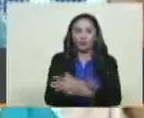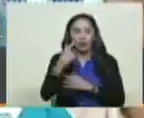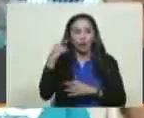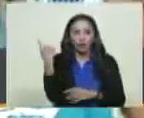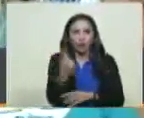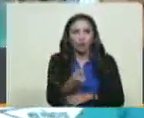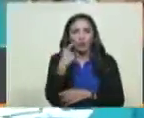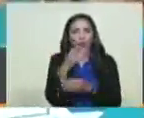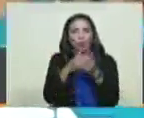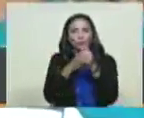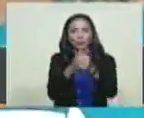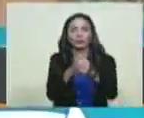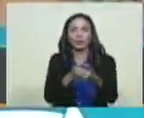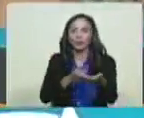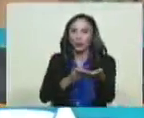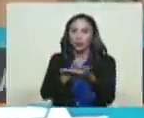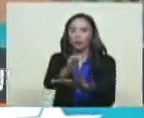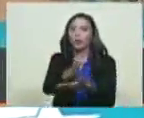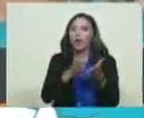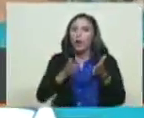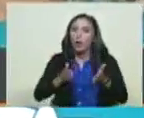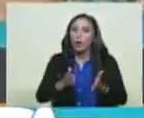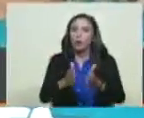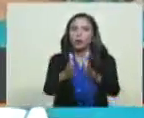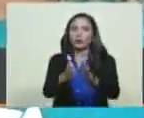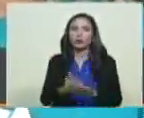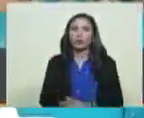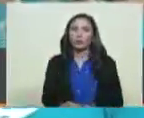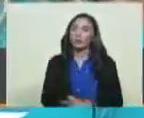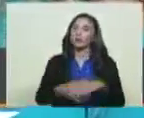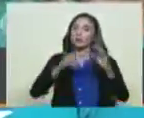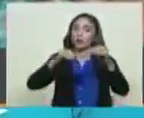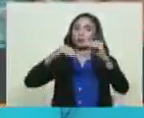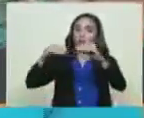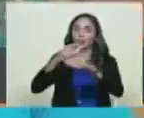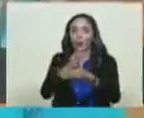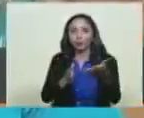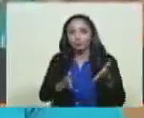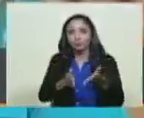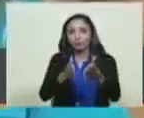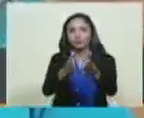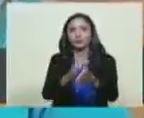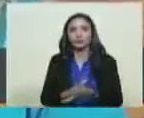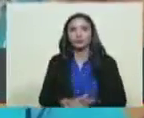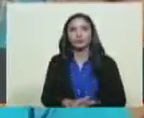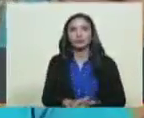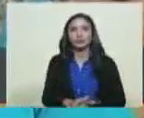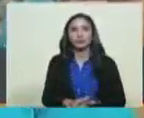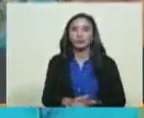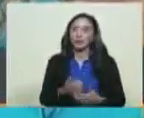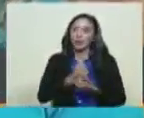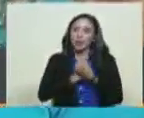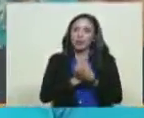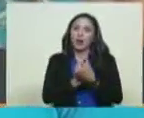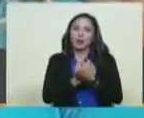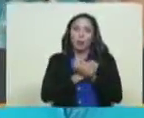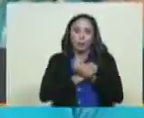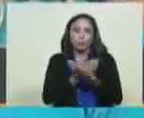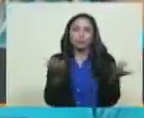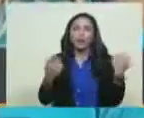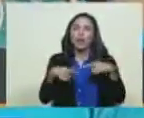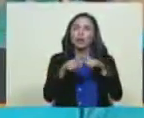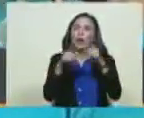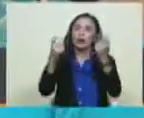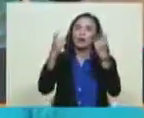conducir de organizar de convocar permanentemente desde el amor como los enseñó el